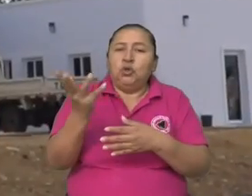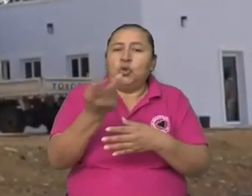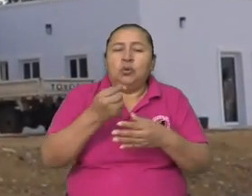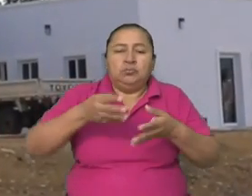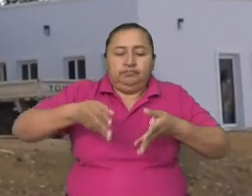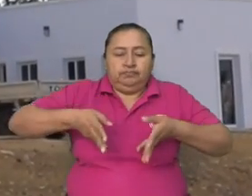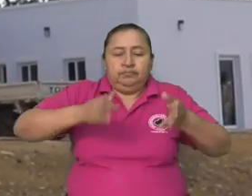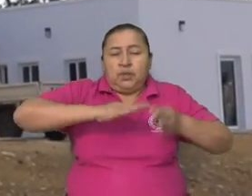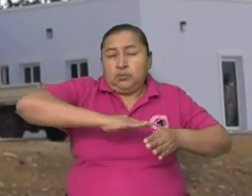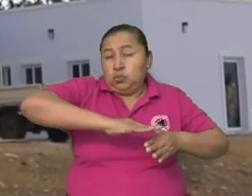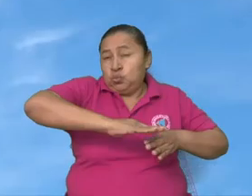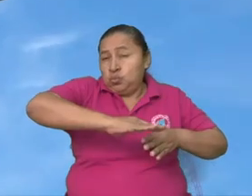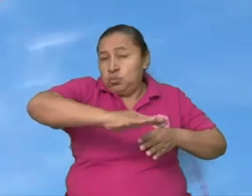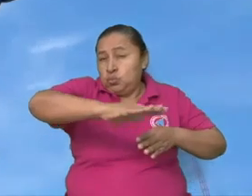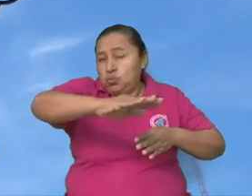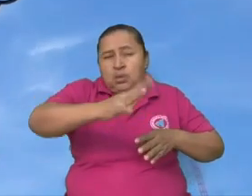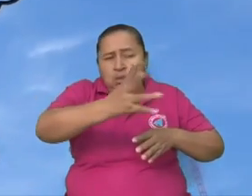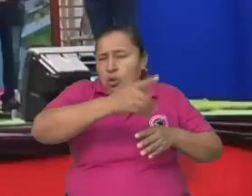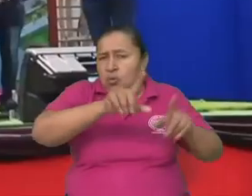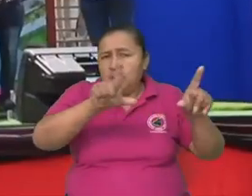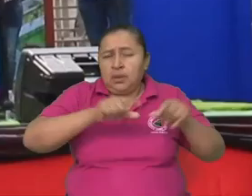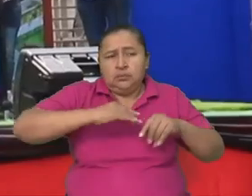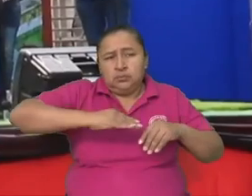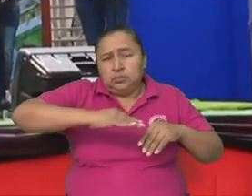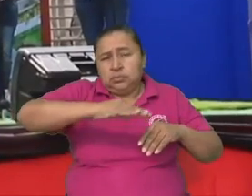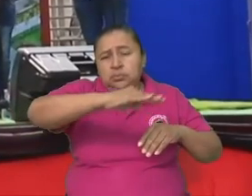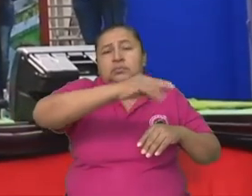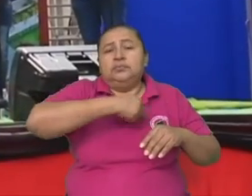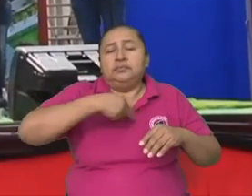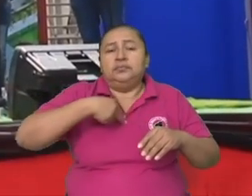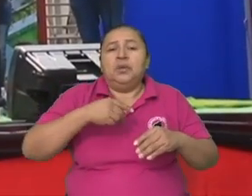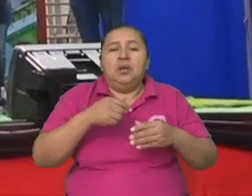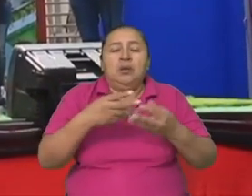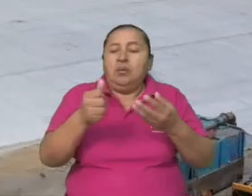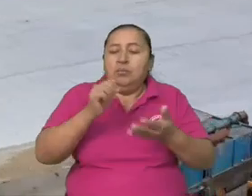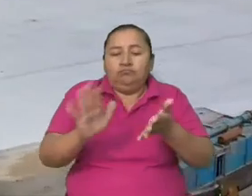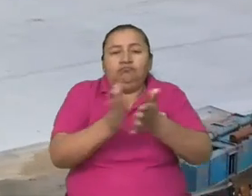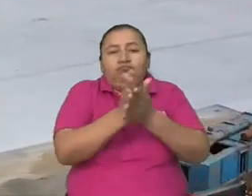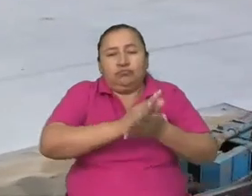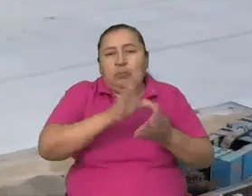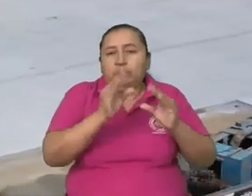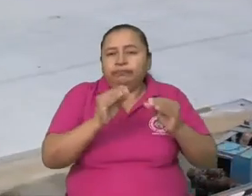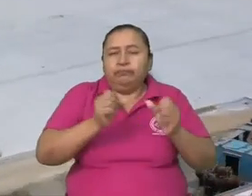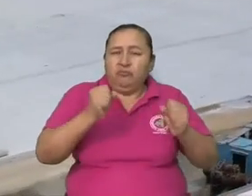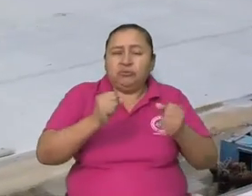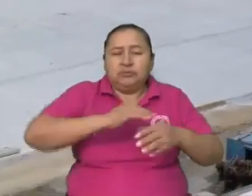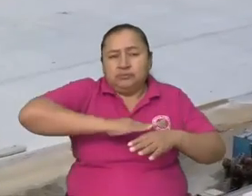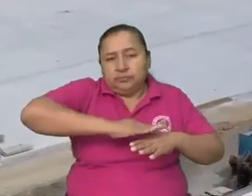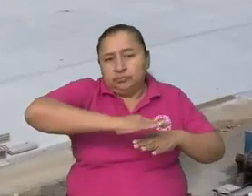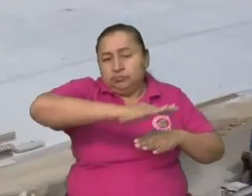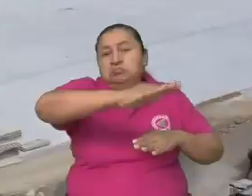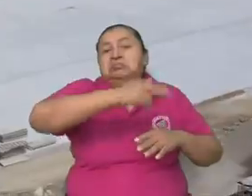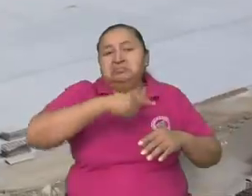pavimentación del recinto portuario, que lo estamos haciendo con concreto hidráulico, ¿verdad? Eso va